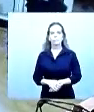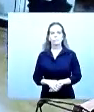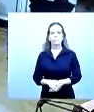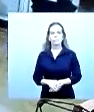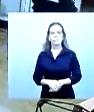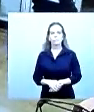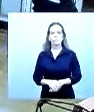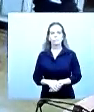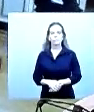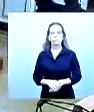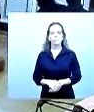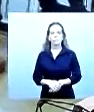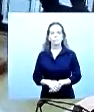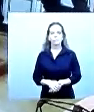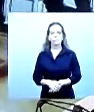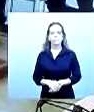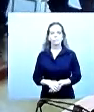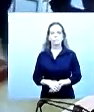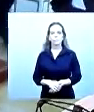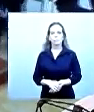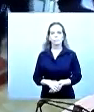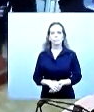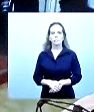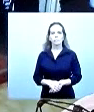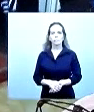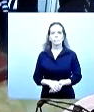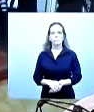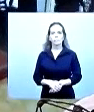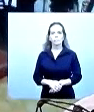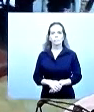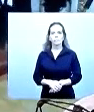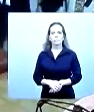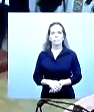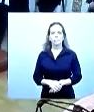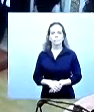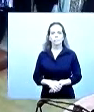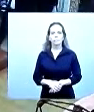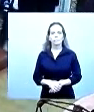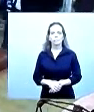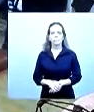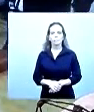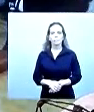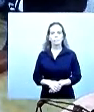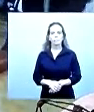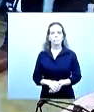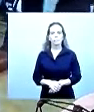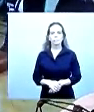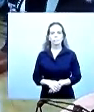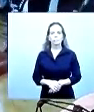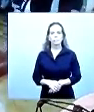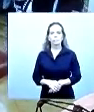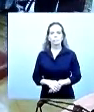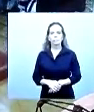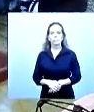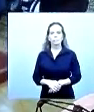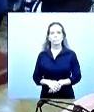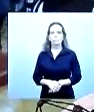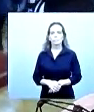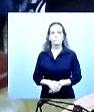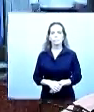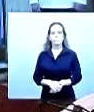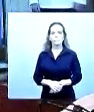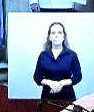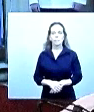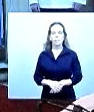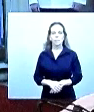sensatas no en enero sector público nacional registró un superable financiero de 500,000 millones de dólares el super